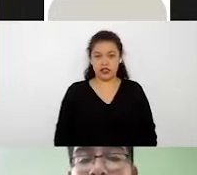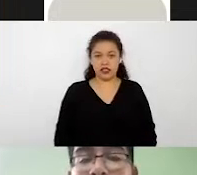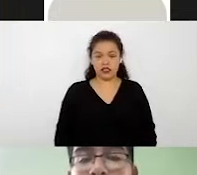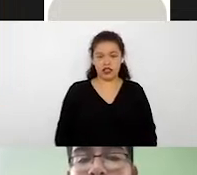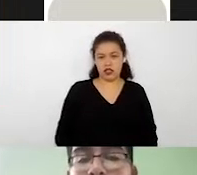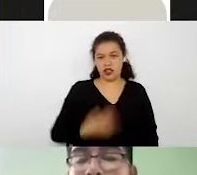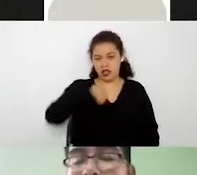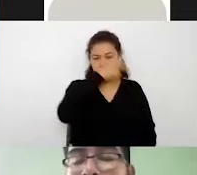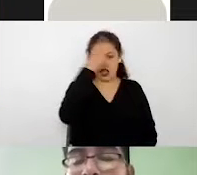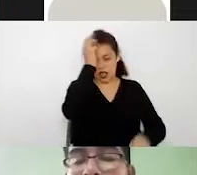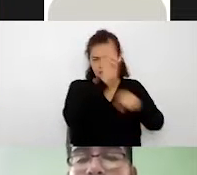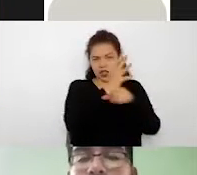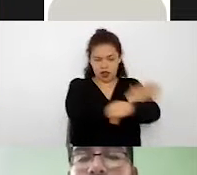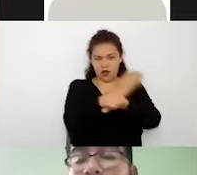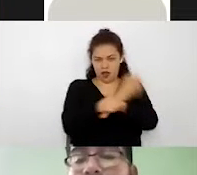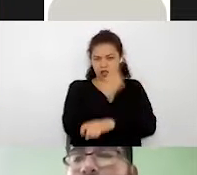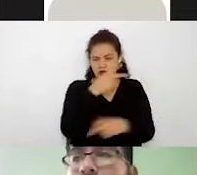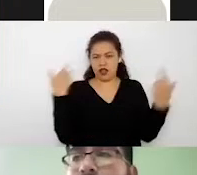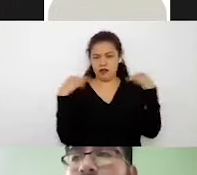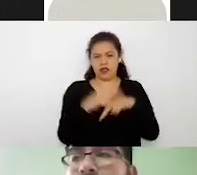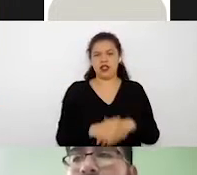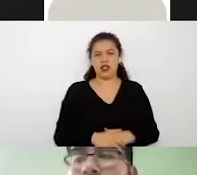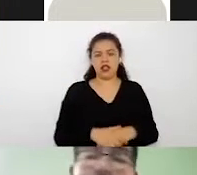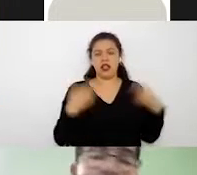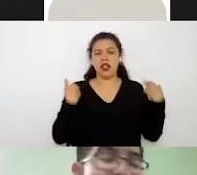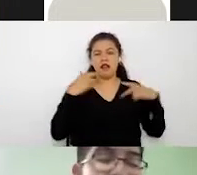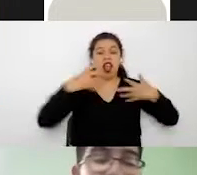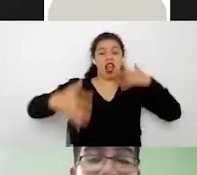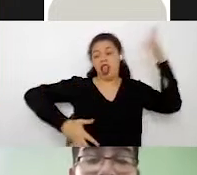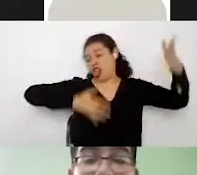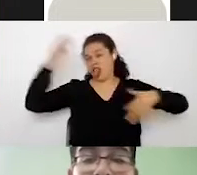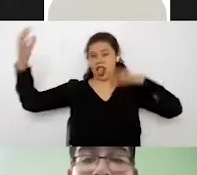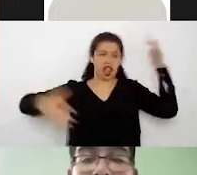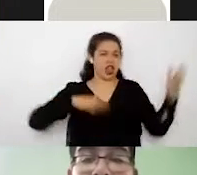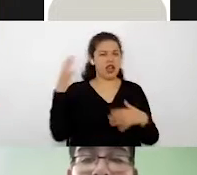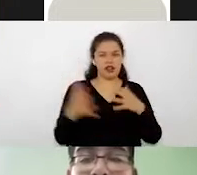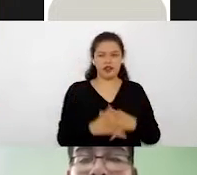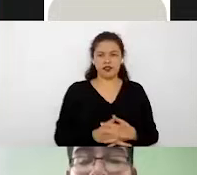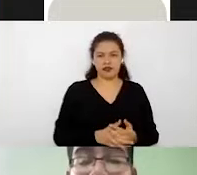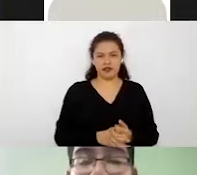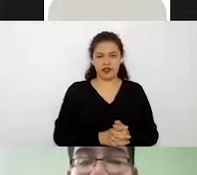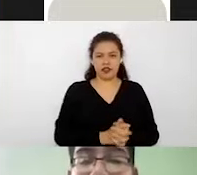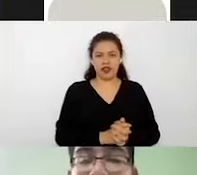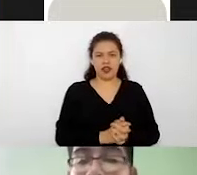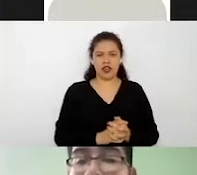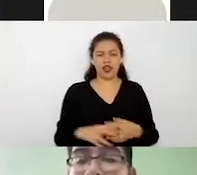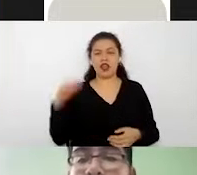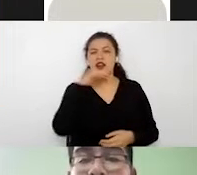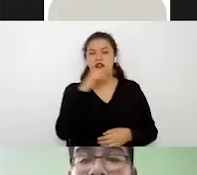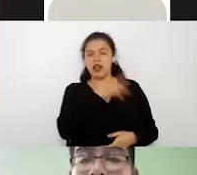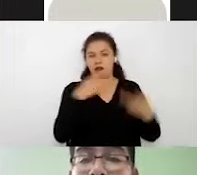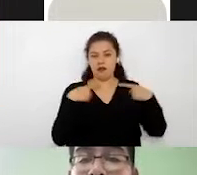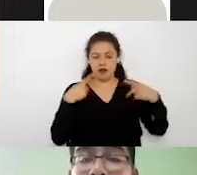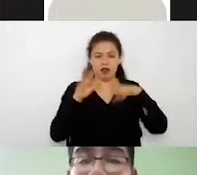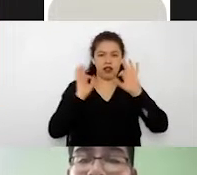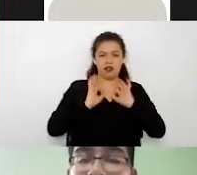de la directora y una maestra y la maestra se empezó a alterar y no tienen ni idea de la rapidez con la que llegaron los papás y ya